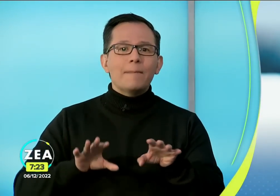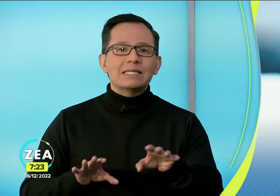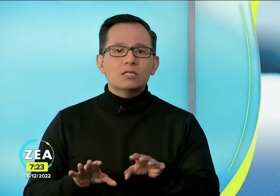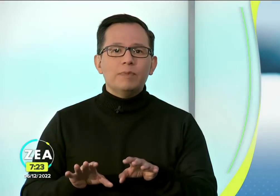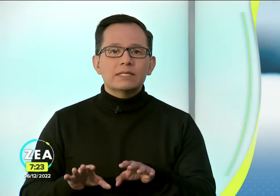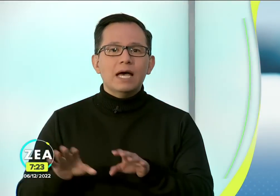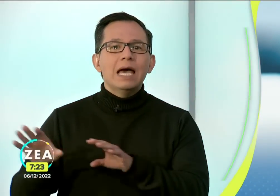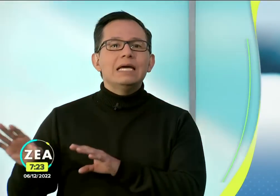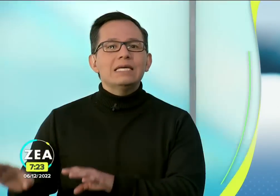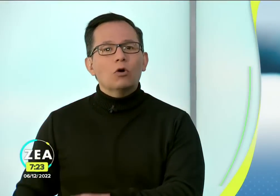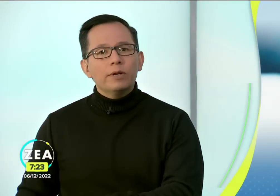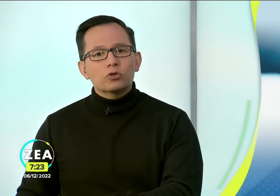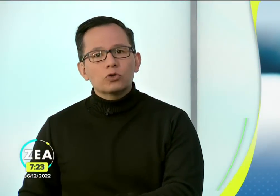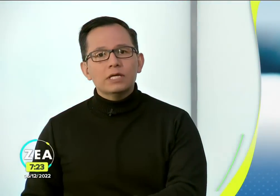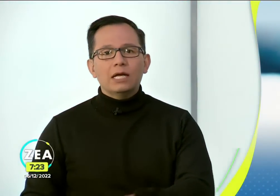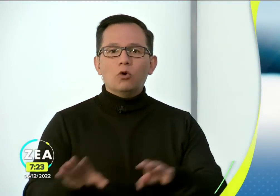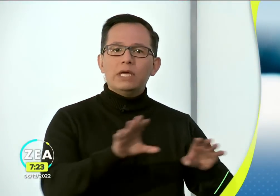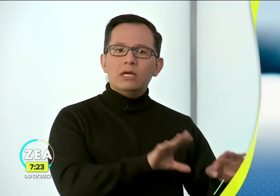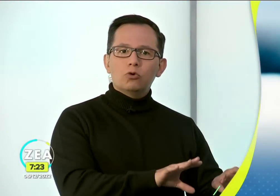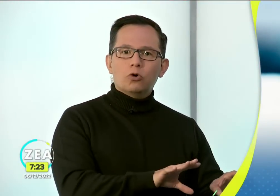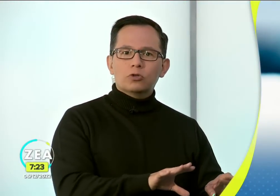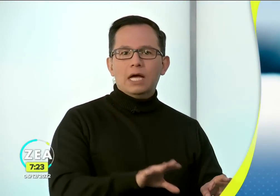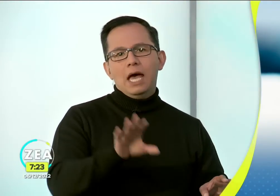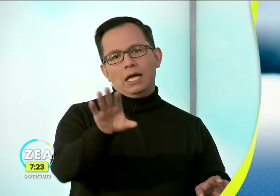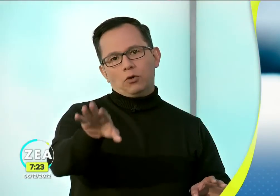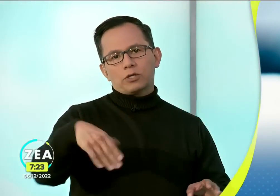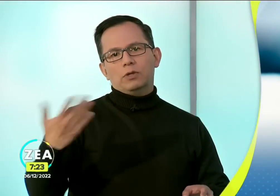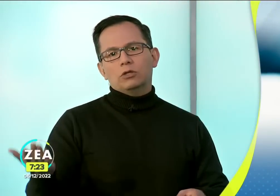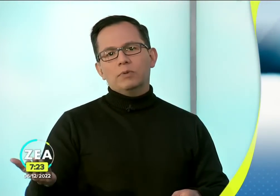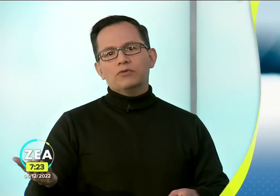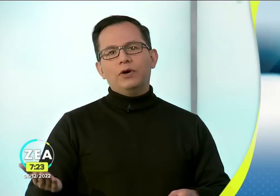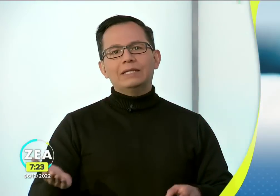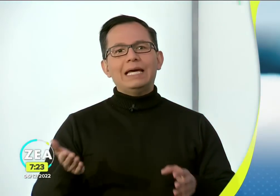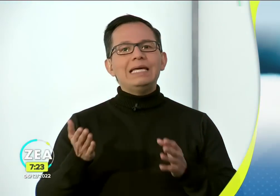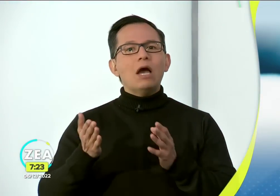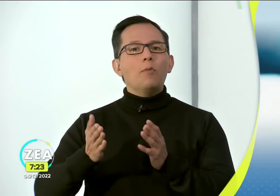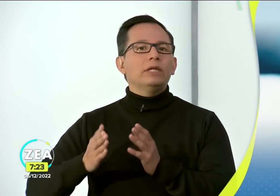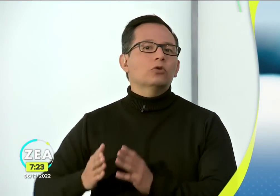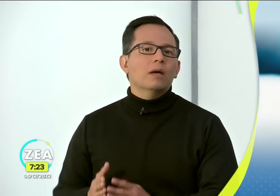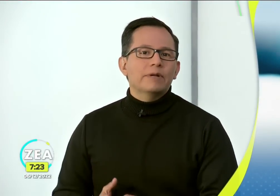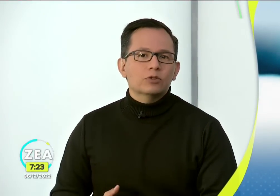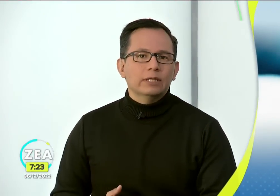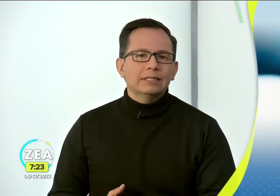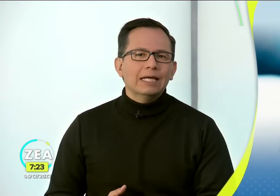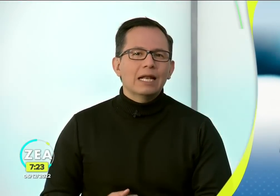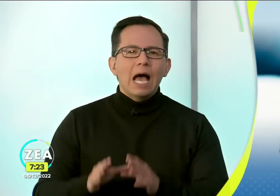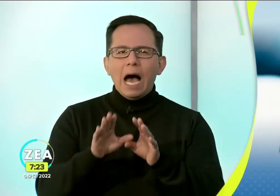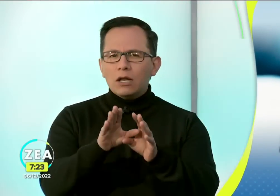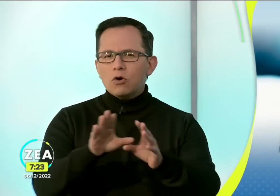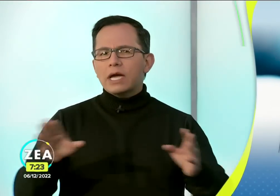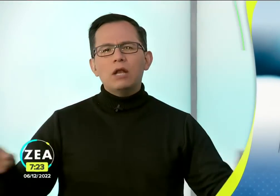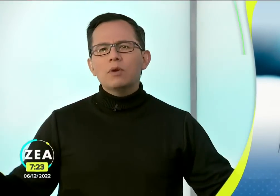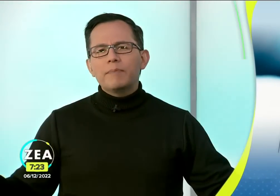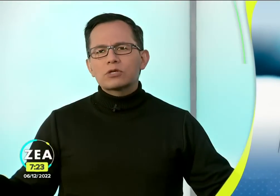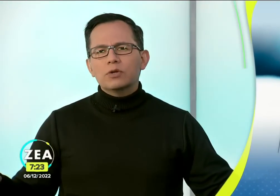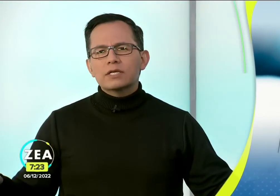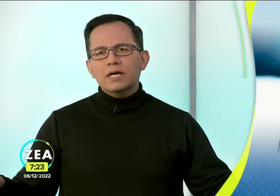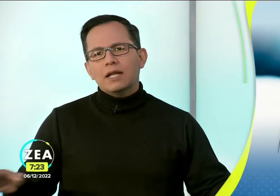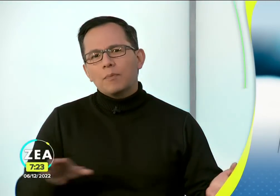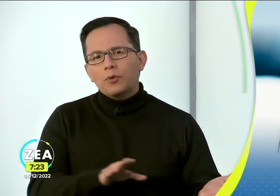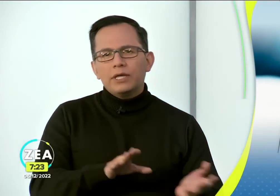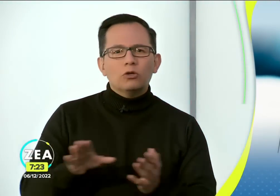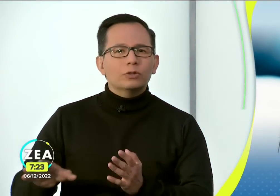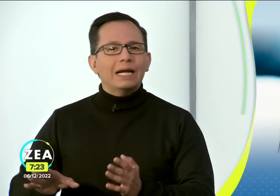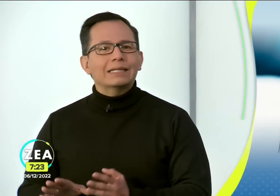esta más espesa y llegó menos oxígeno y glucosa el corazón látigo más fuerte y aumentó la presión arterial algo que en una persona